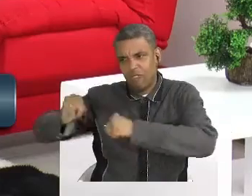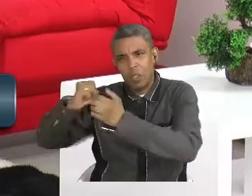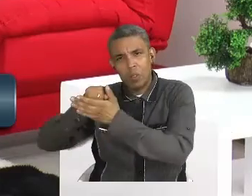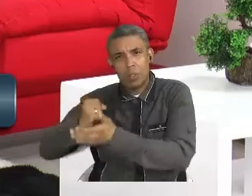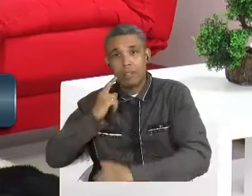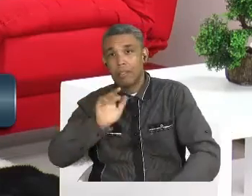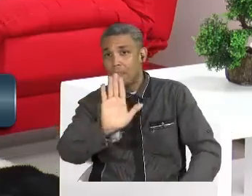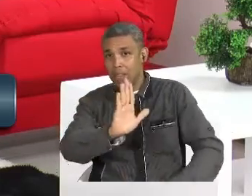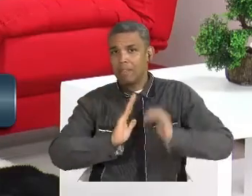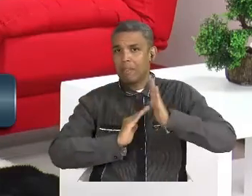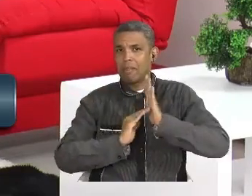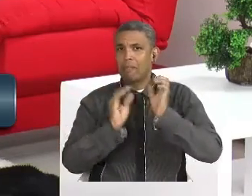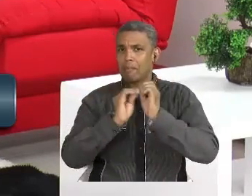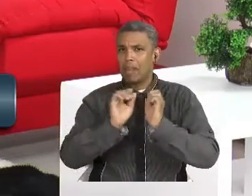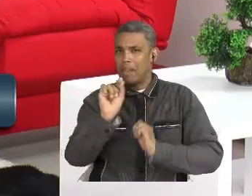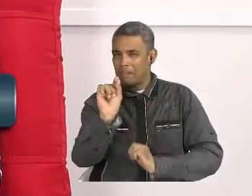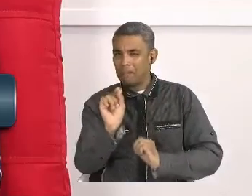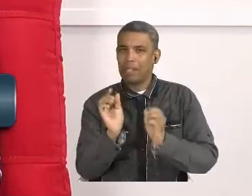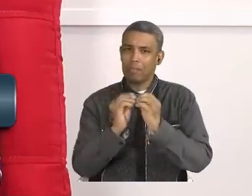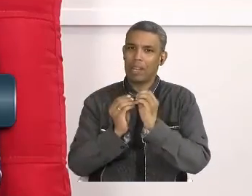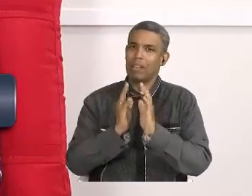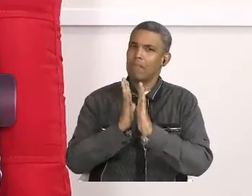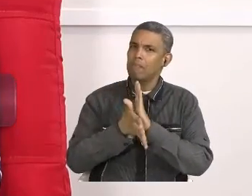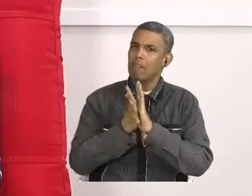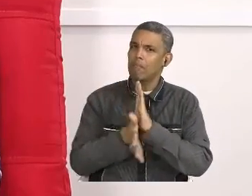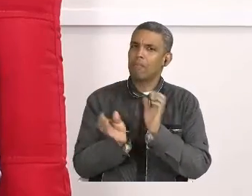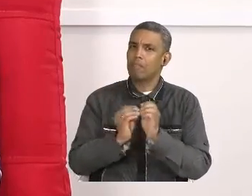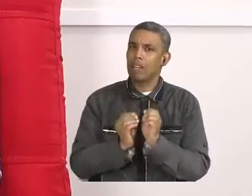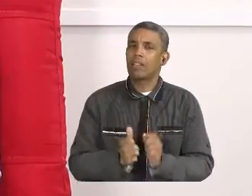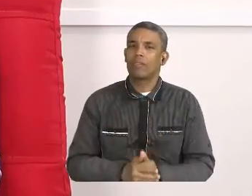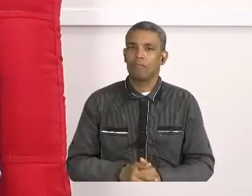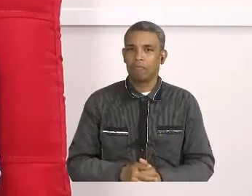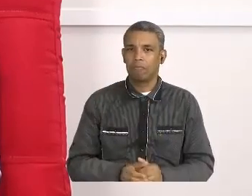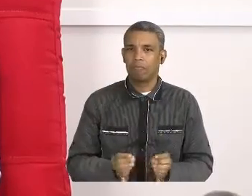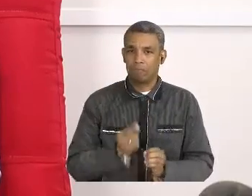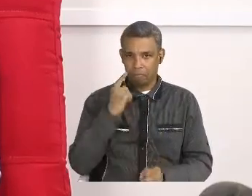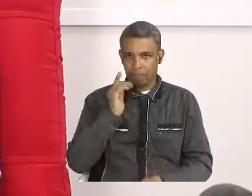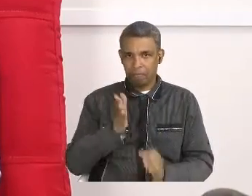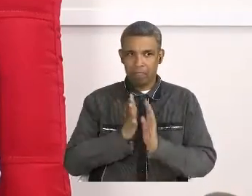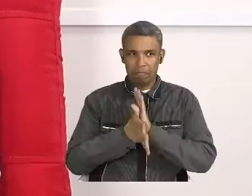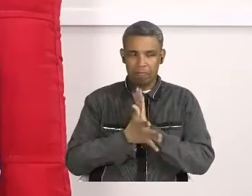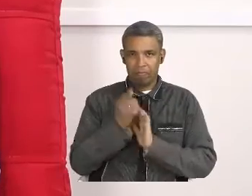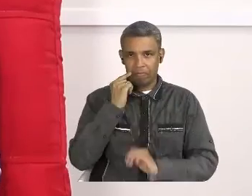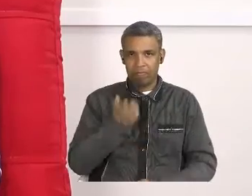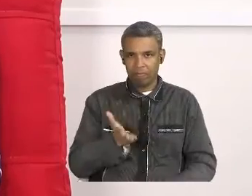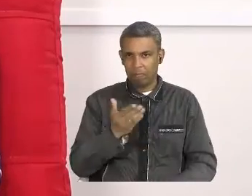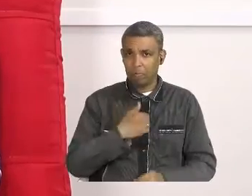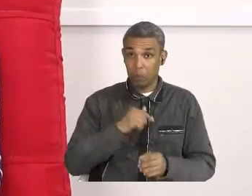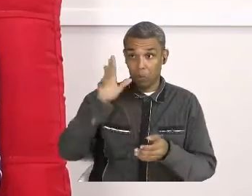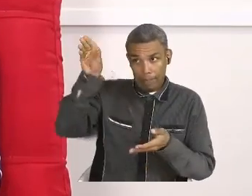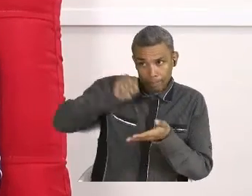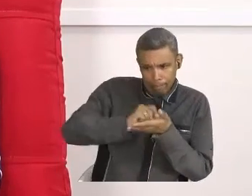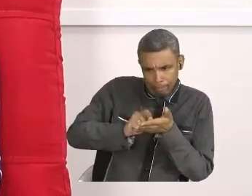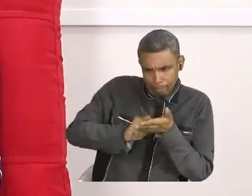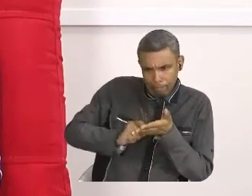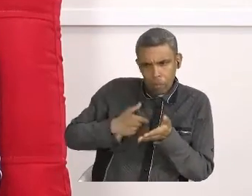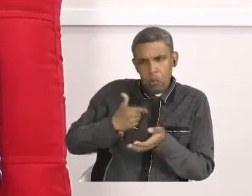pausa comercial y en un momento regresamos con lo que es el kit humanitario para que ustedes tomen atenta nota y